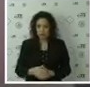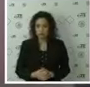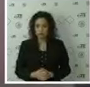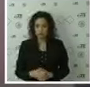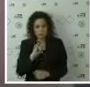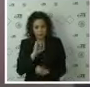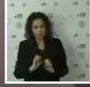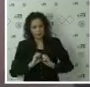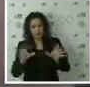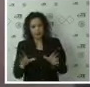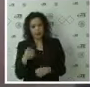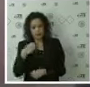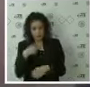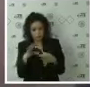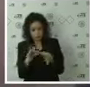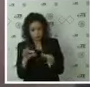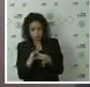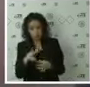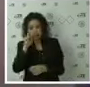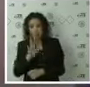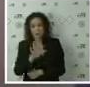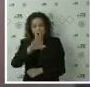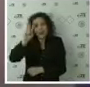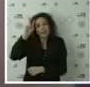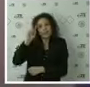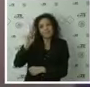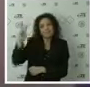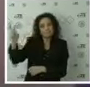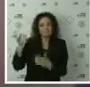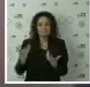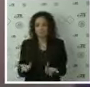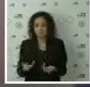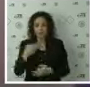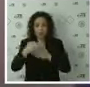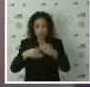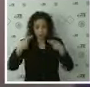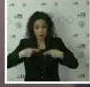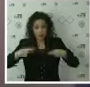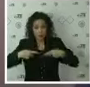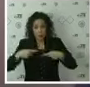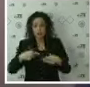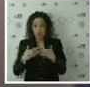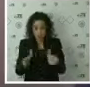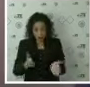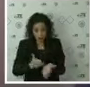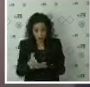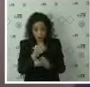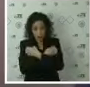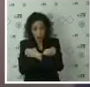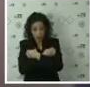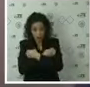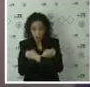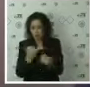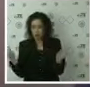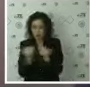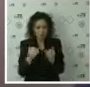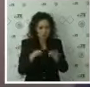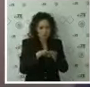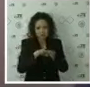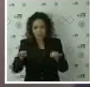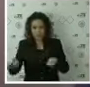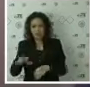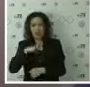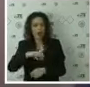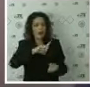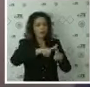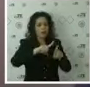esto que comento es un escenario bastante utópico. Un escenario donde todas las personas tienen acceso a la educación sin distinción alguna, donde hay medios